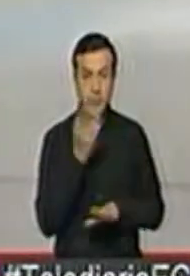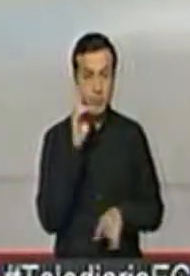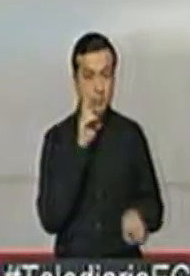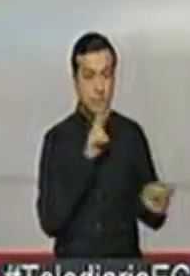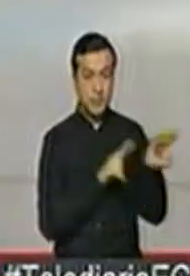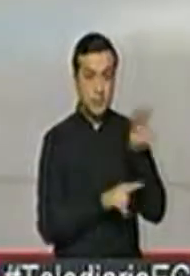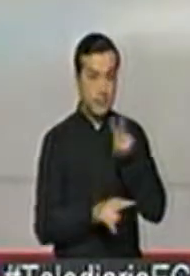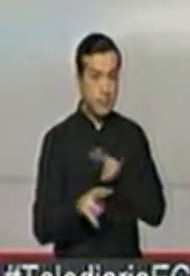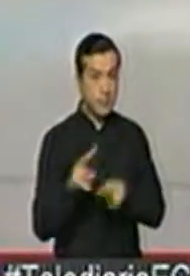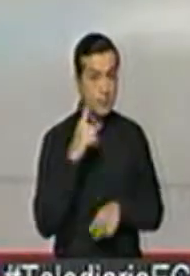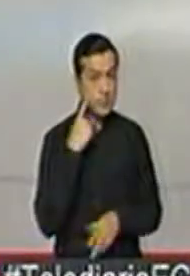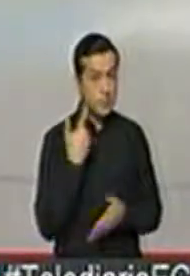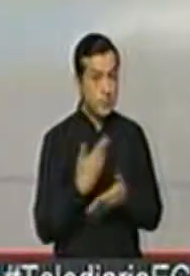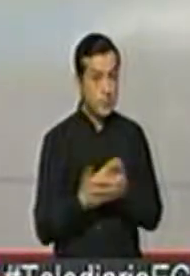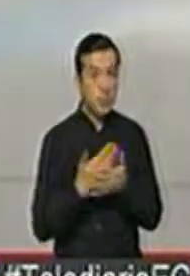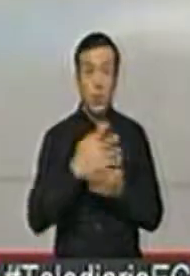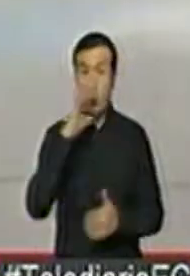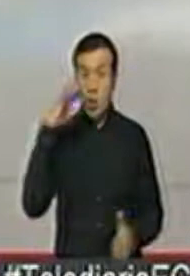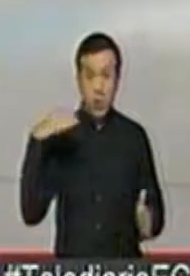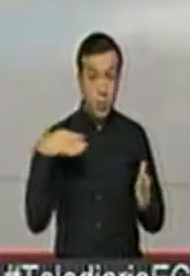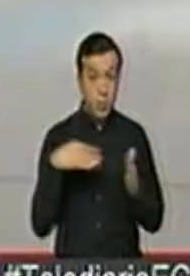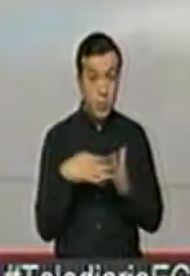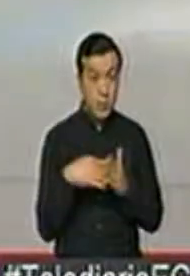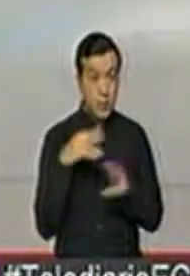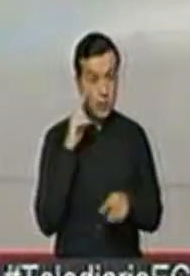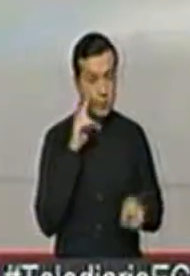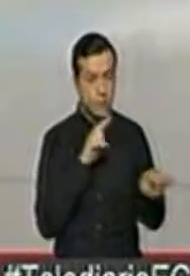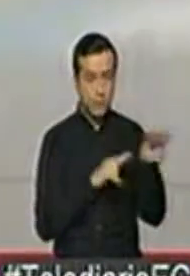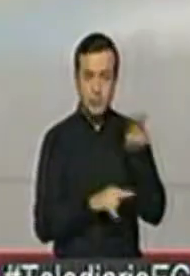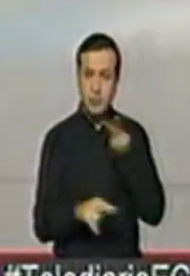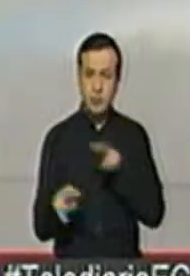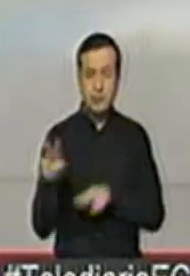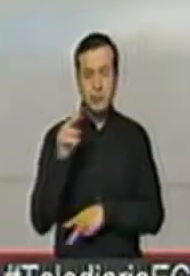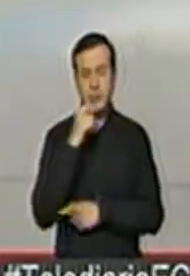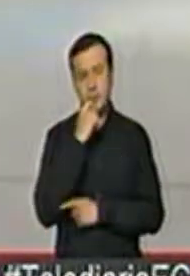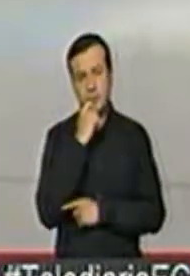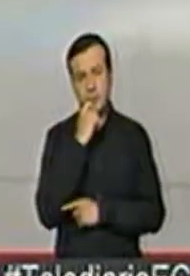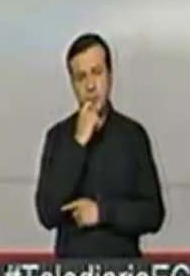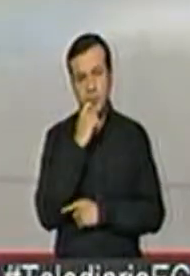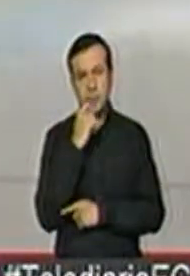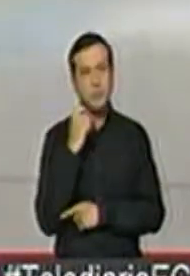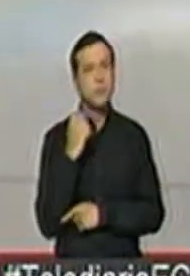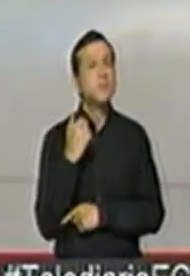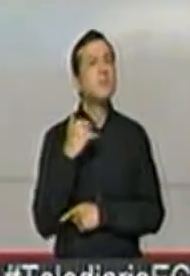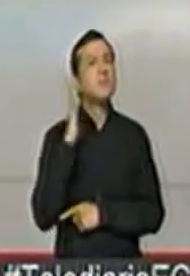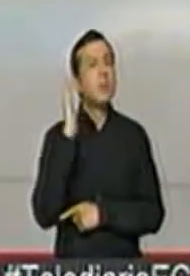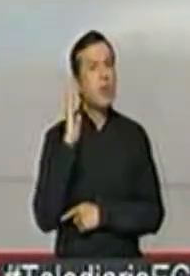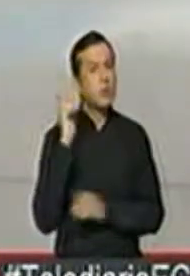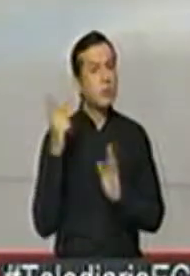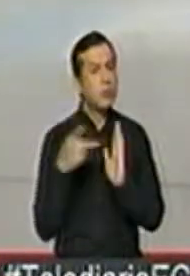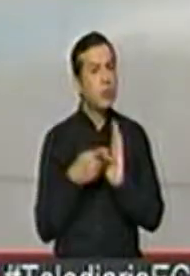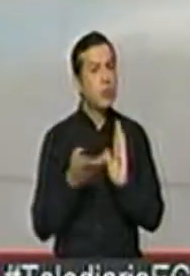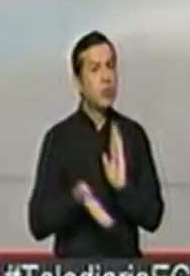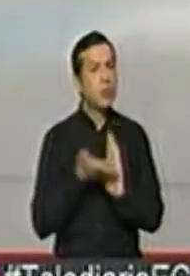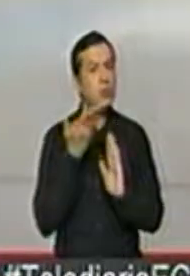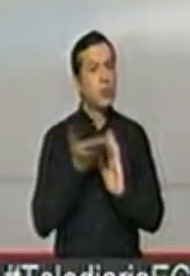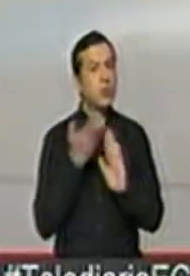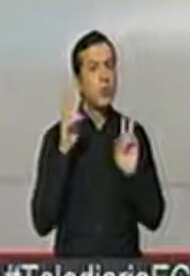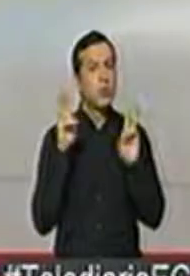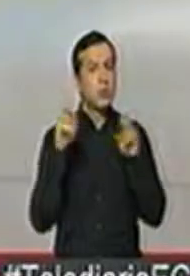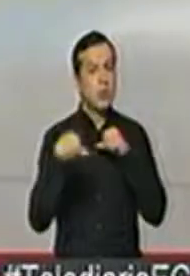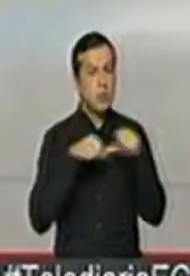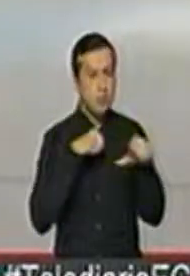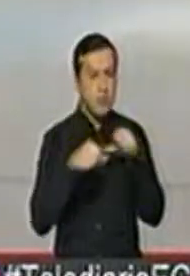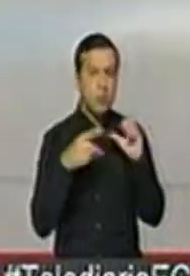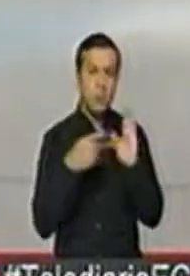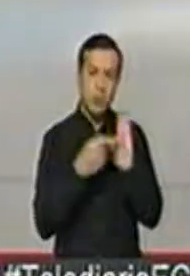evaluación de una muestra de 4,000, se notó que los mayores puntajes estaban en el tema